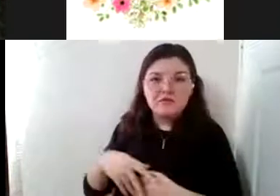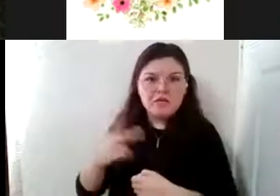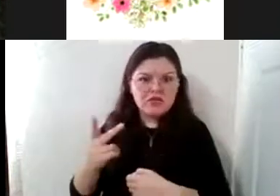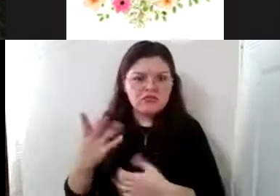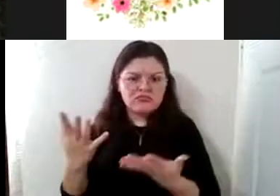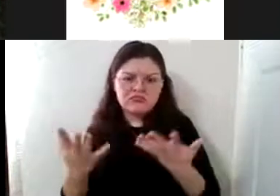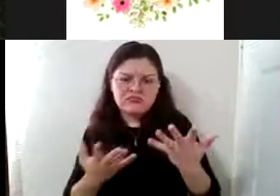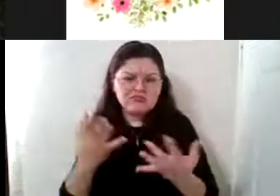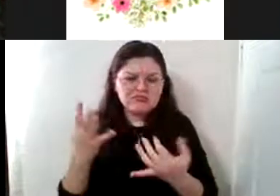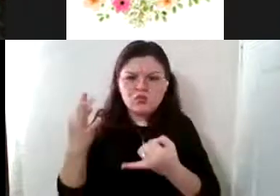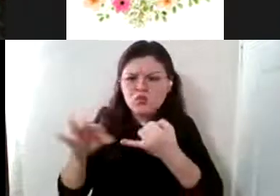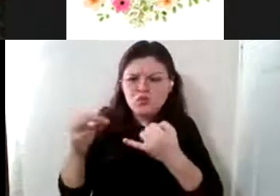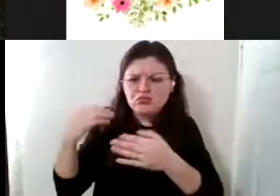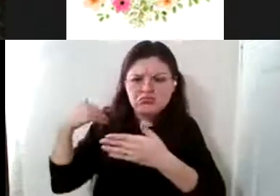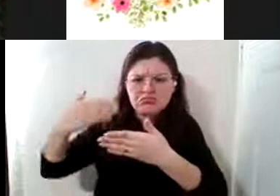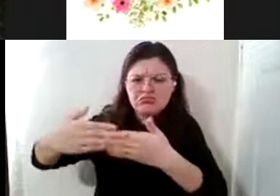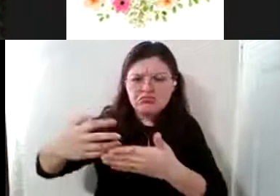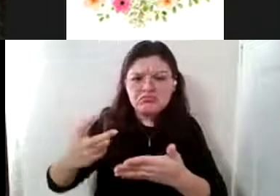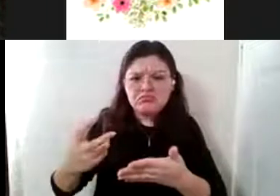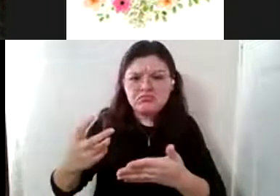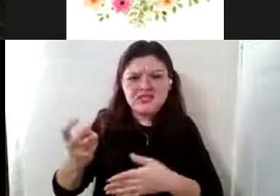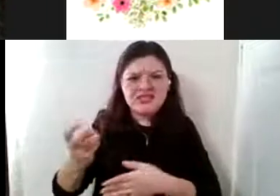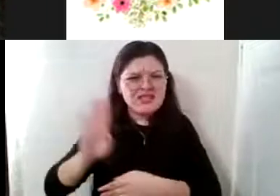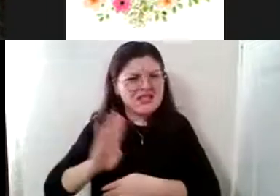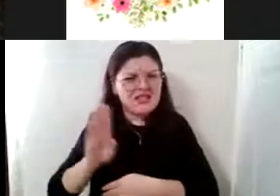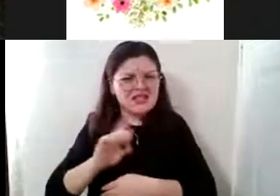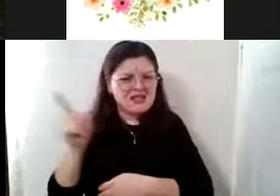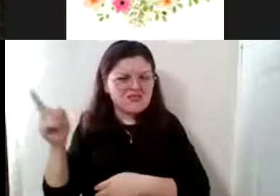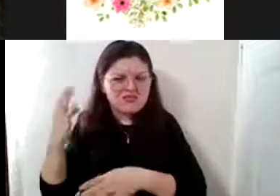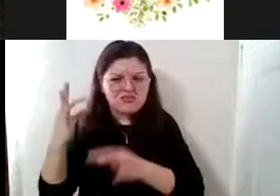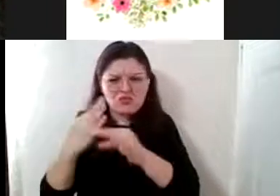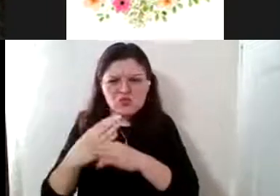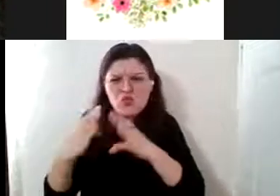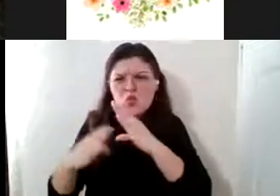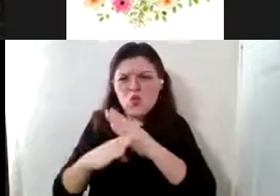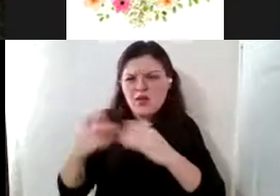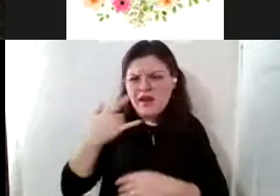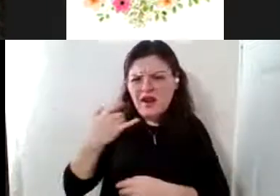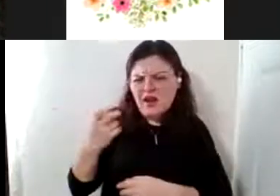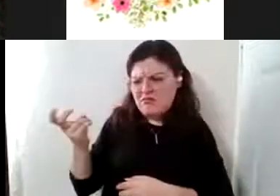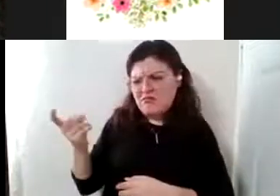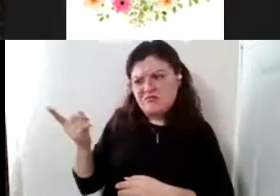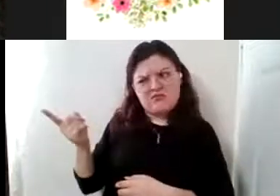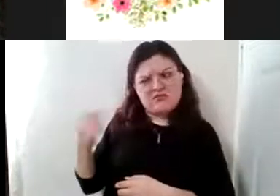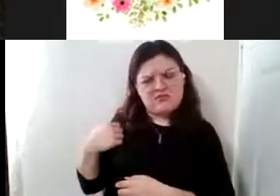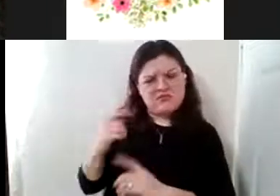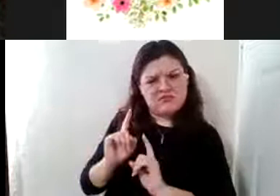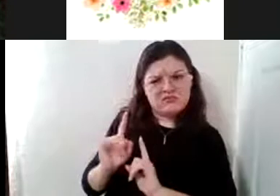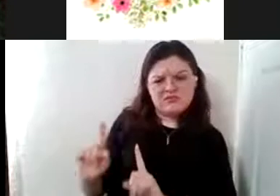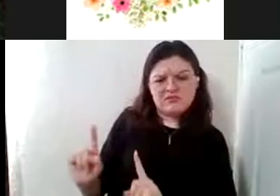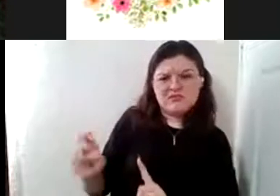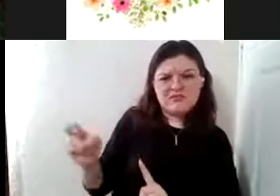últimamente empezó a hacer cosas raras y ya no le gustan tanto. La lleva con él a su